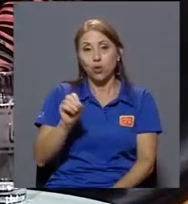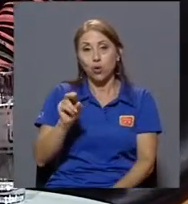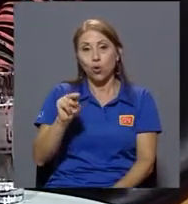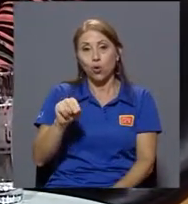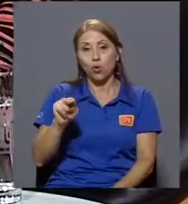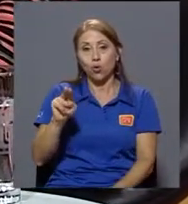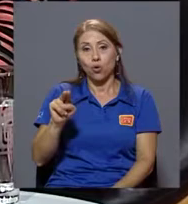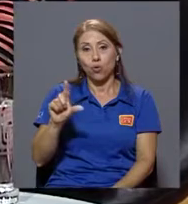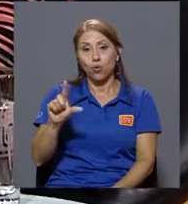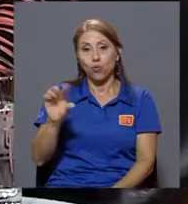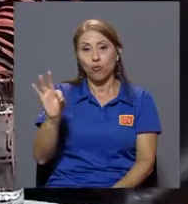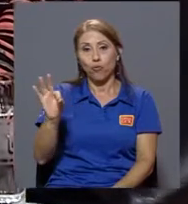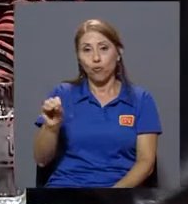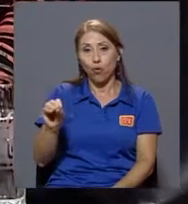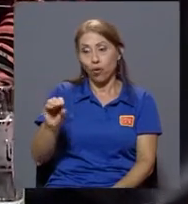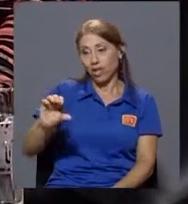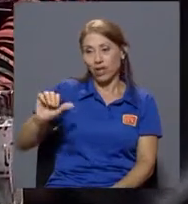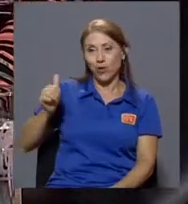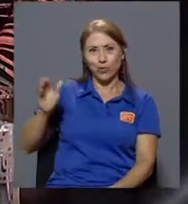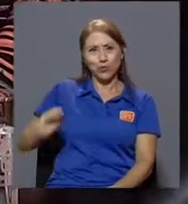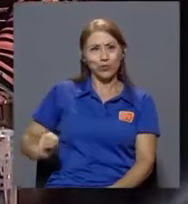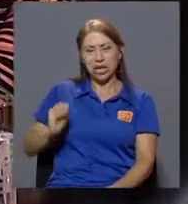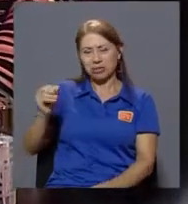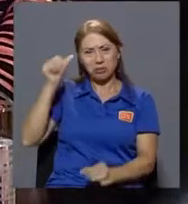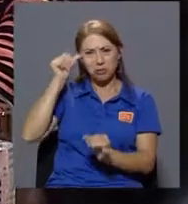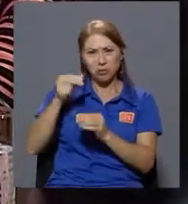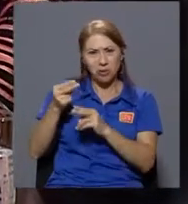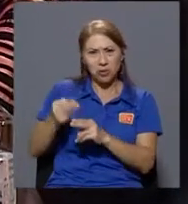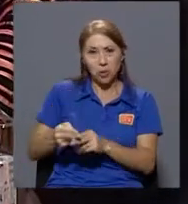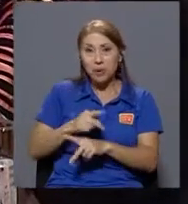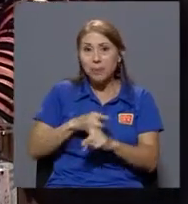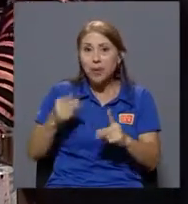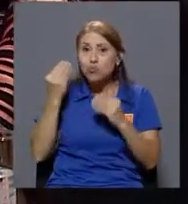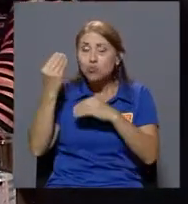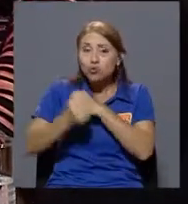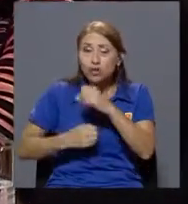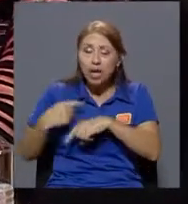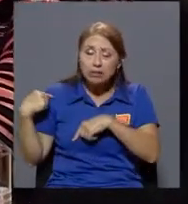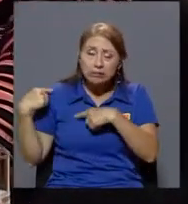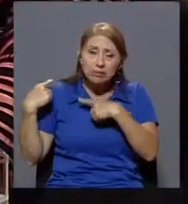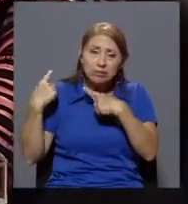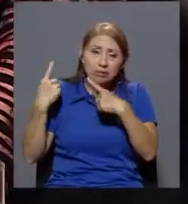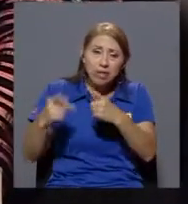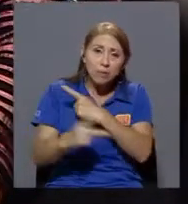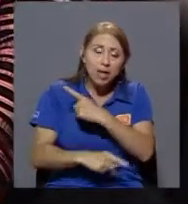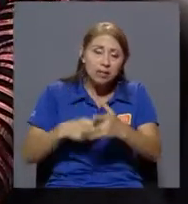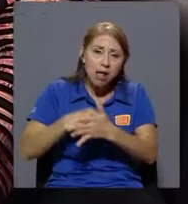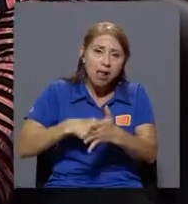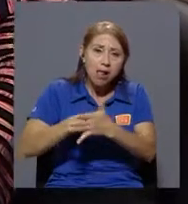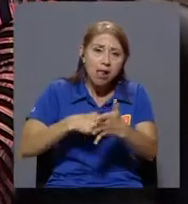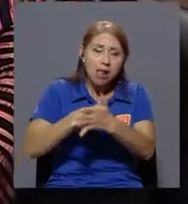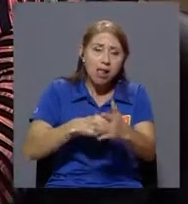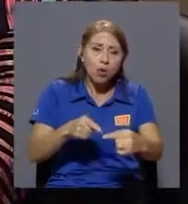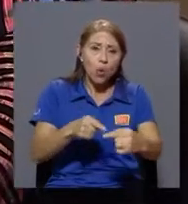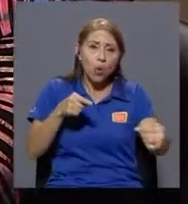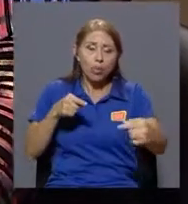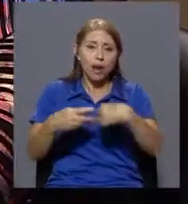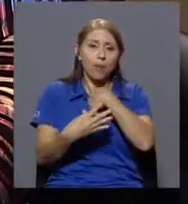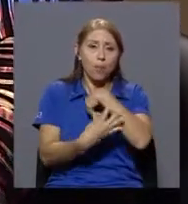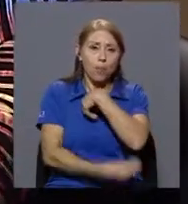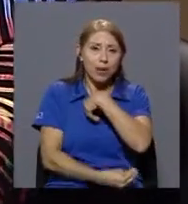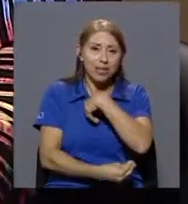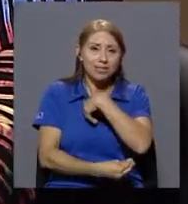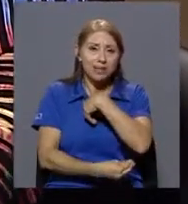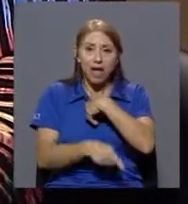disculpar, donde el país ha venido durante muchos años luchando contra la pobreza, ¿verdad? Y no es una batalla